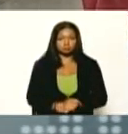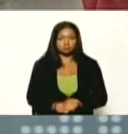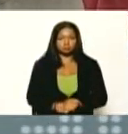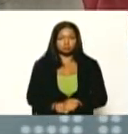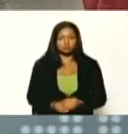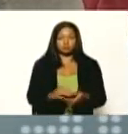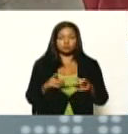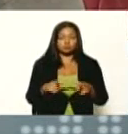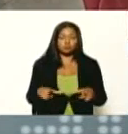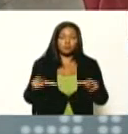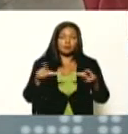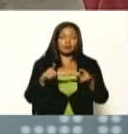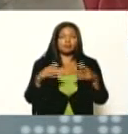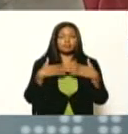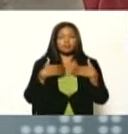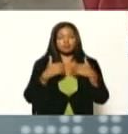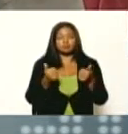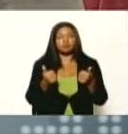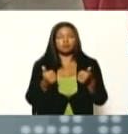salud